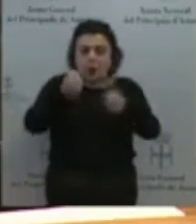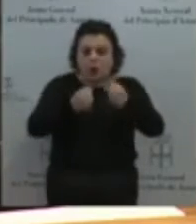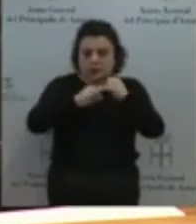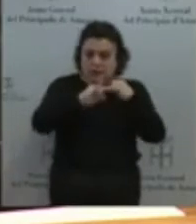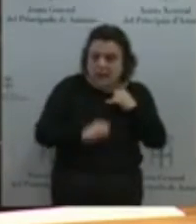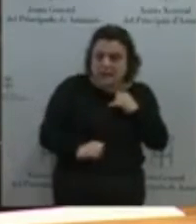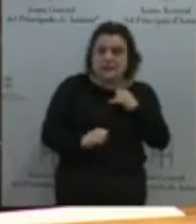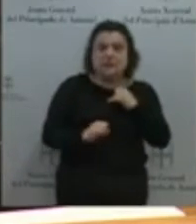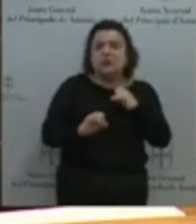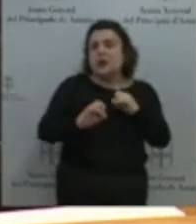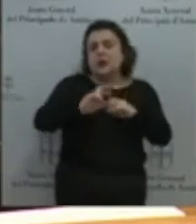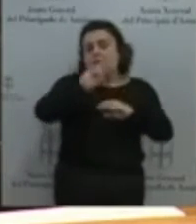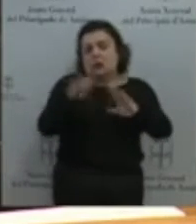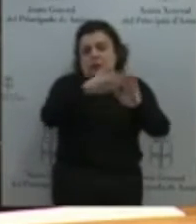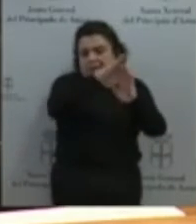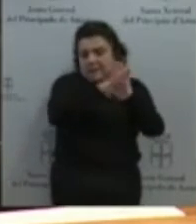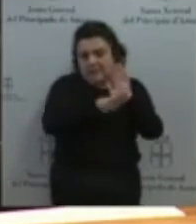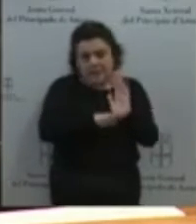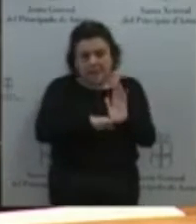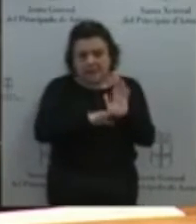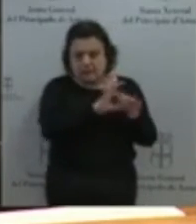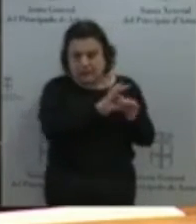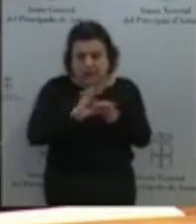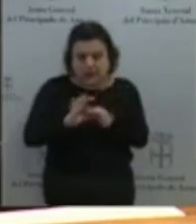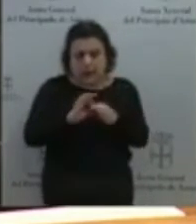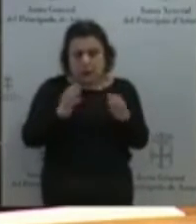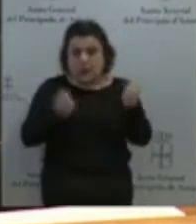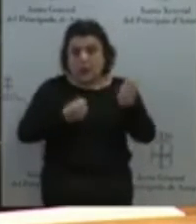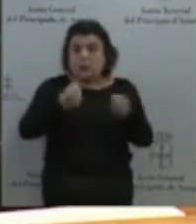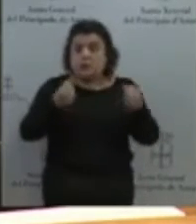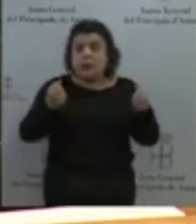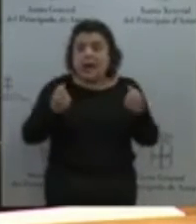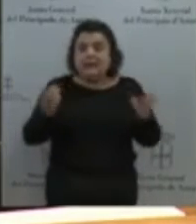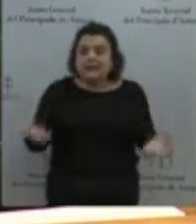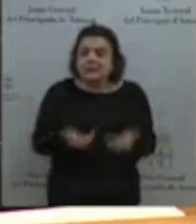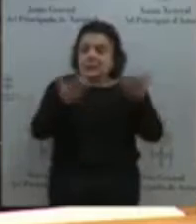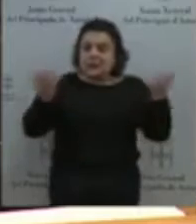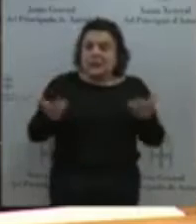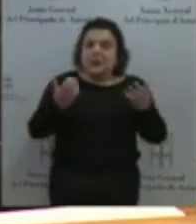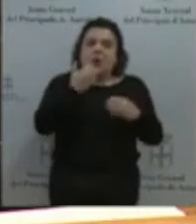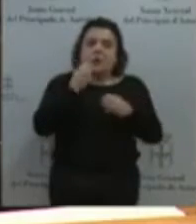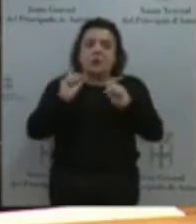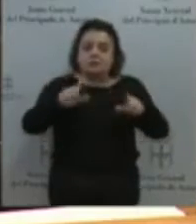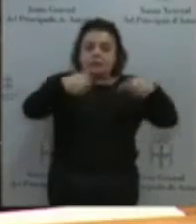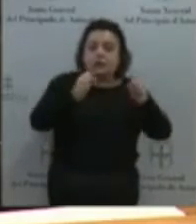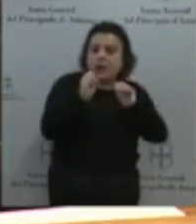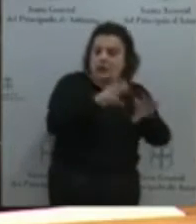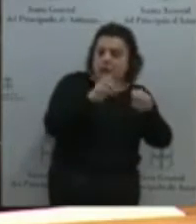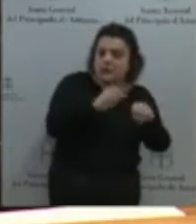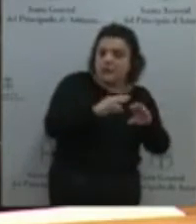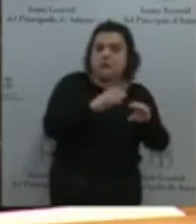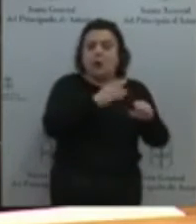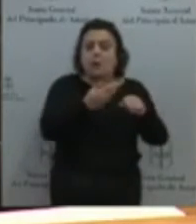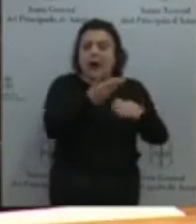medio de transporte para fomentarlo, mellora na xestión de residuos con la mengua de producción de recollida separada, promoción e implantación de sistemas de